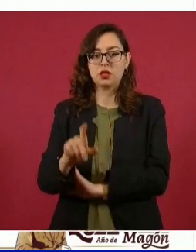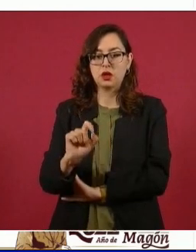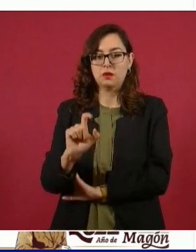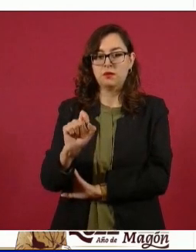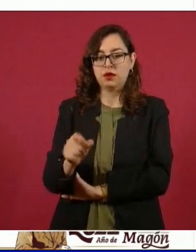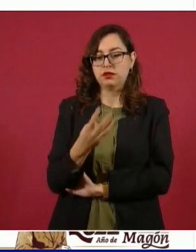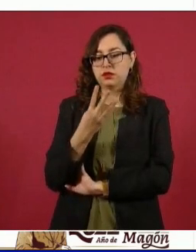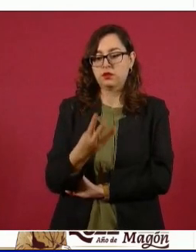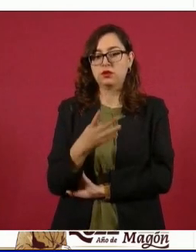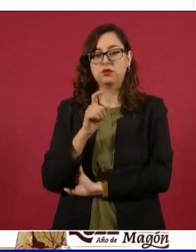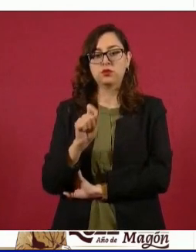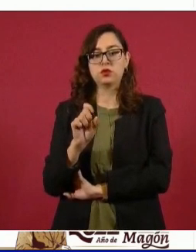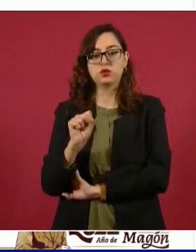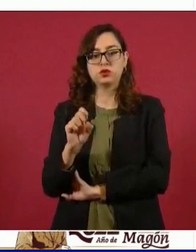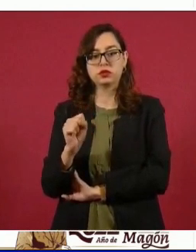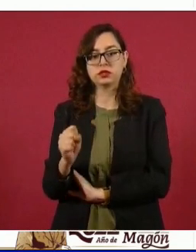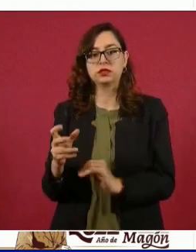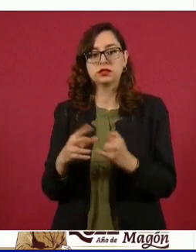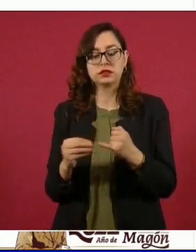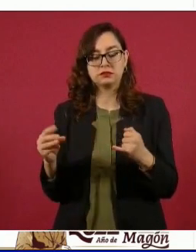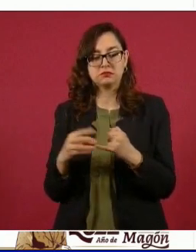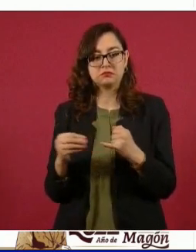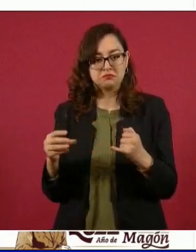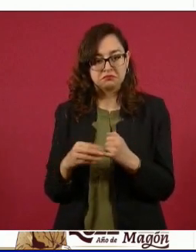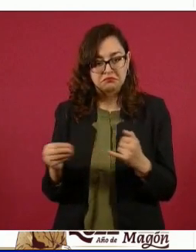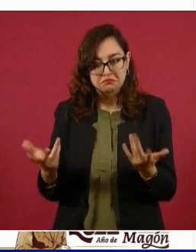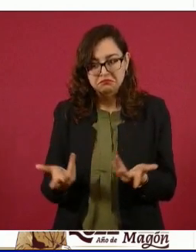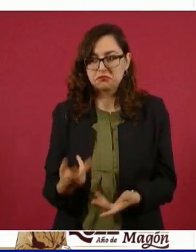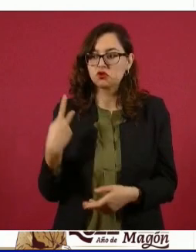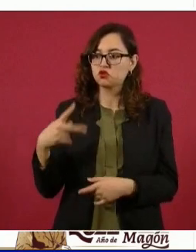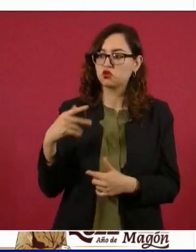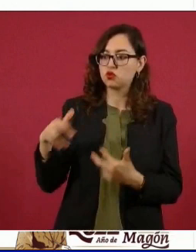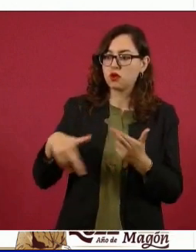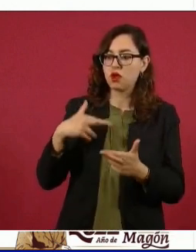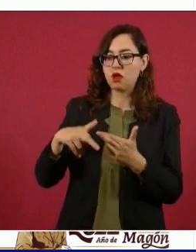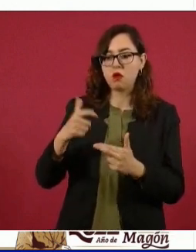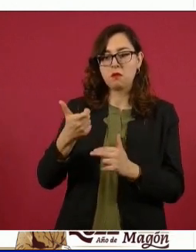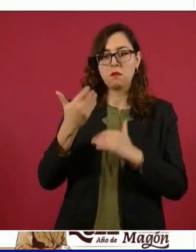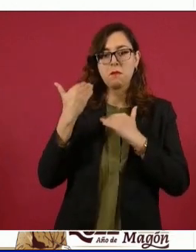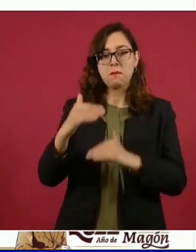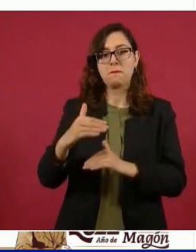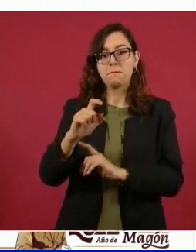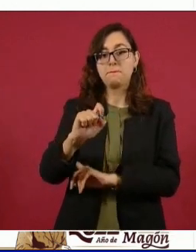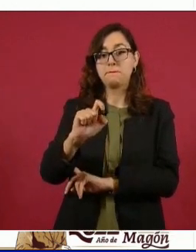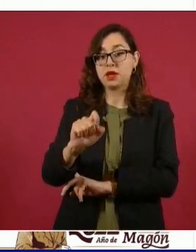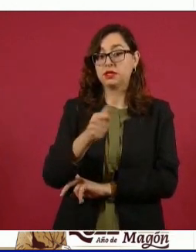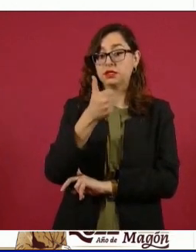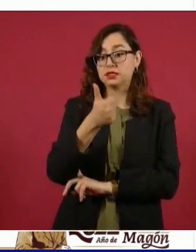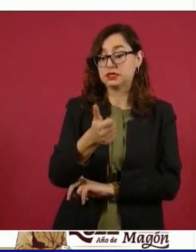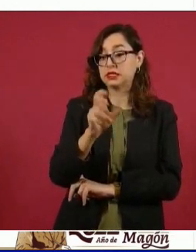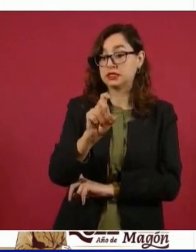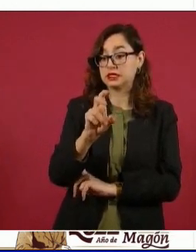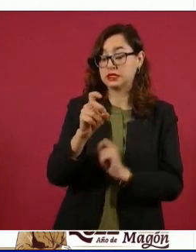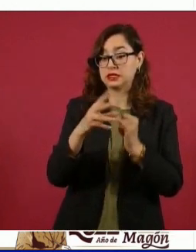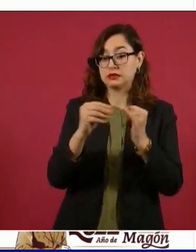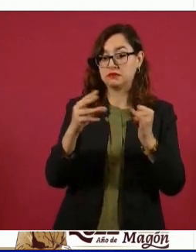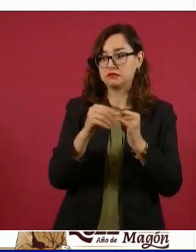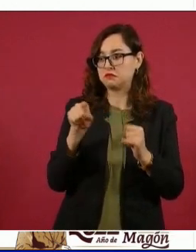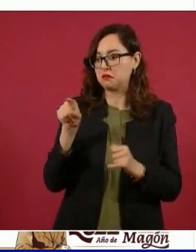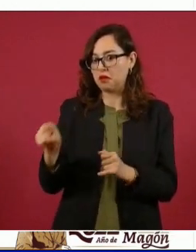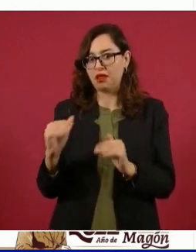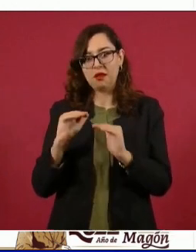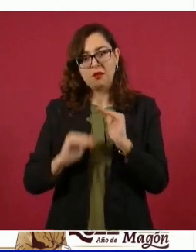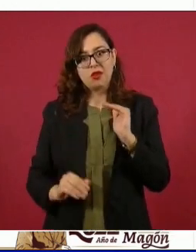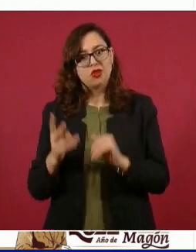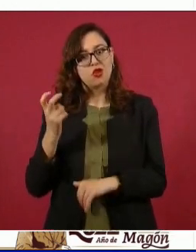24 pesos con 60 centavos, cuando el precio máximo de la región es de 26 pesos con 30 centavos. Y